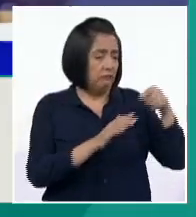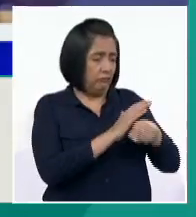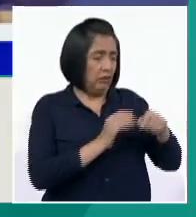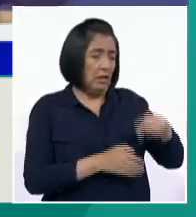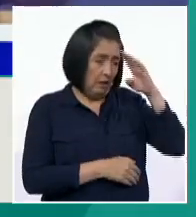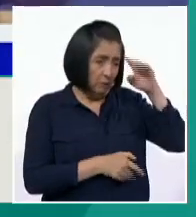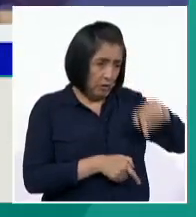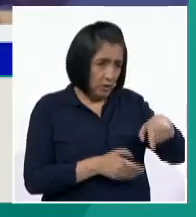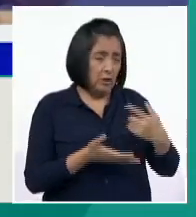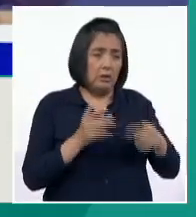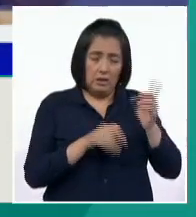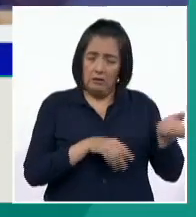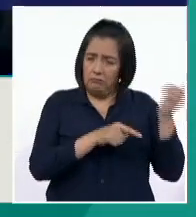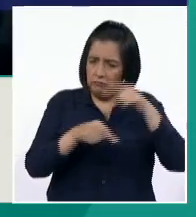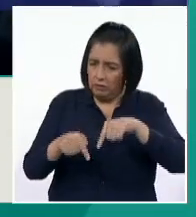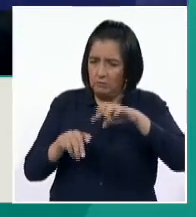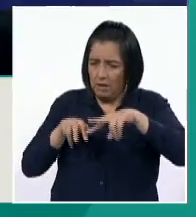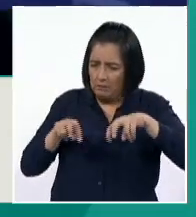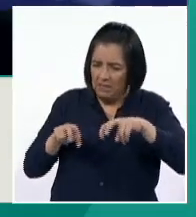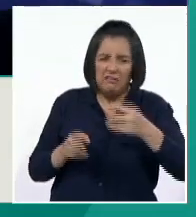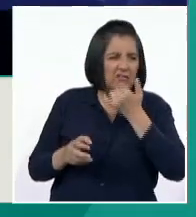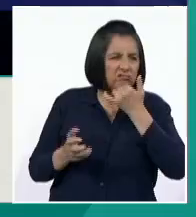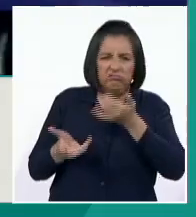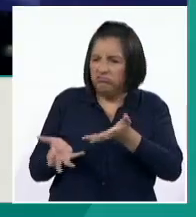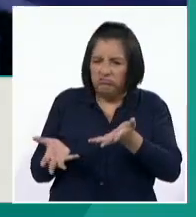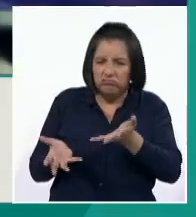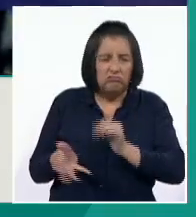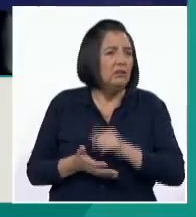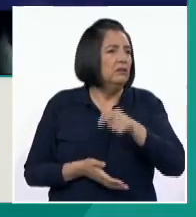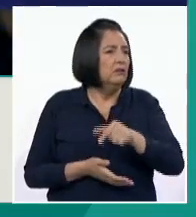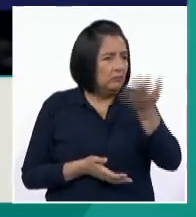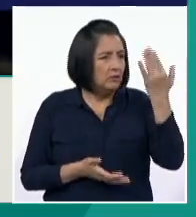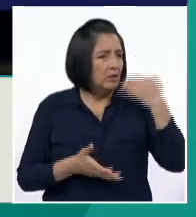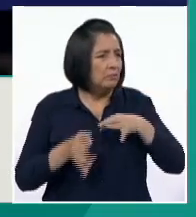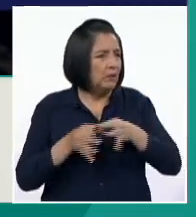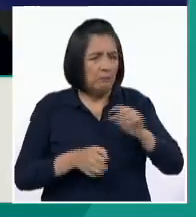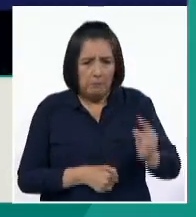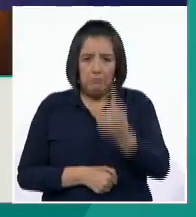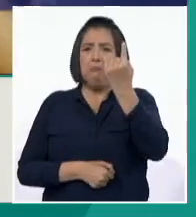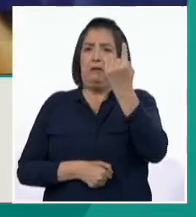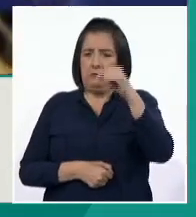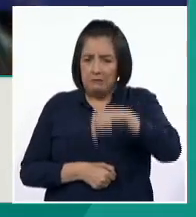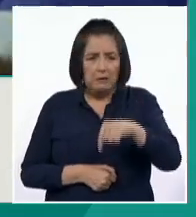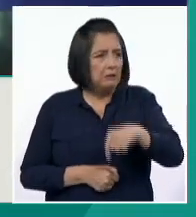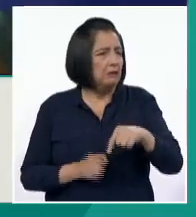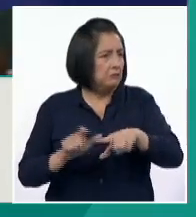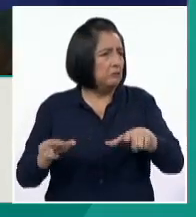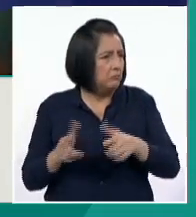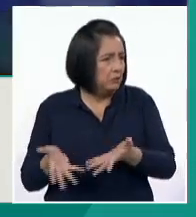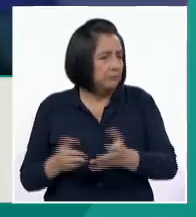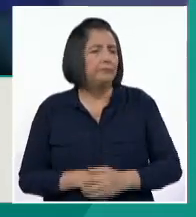aquí para poder indagar en torno a este hecho que, como señalamos, es la primera vez que se registra aquí en este lugar,